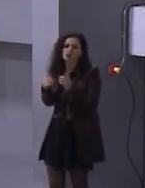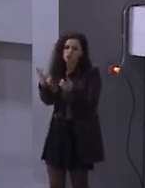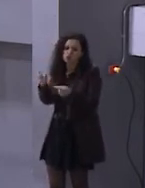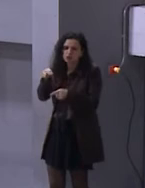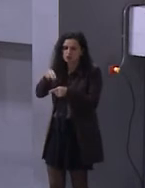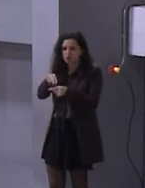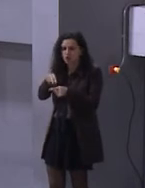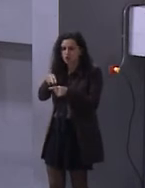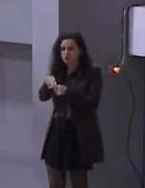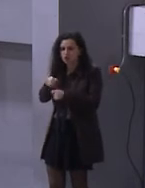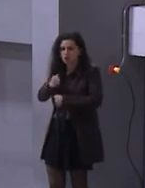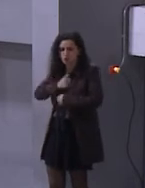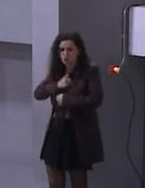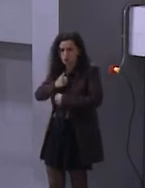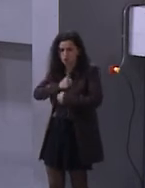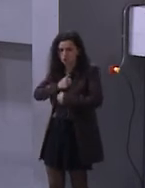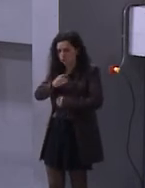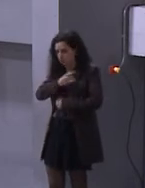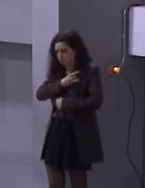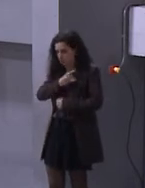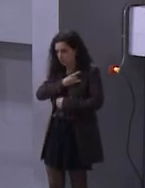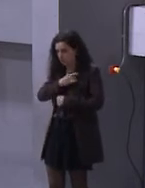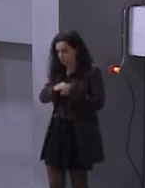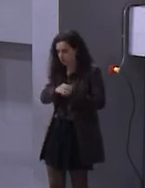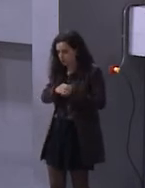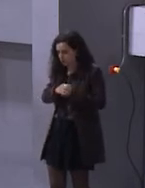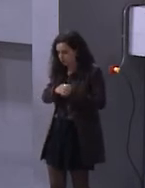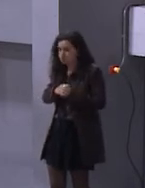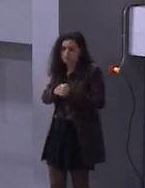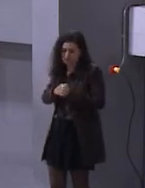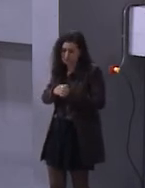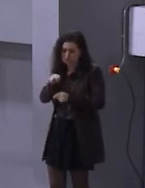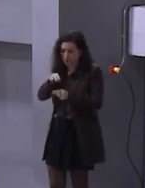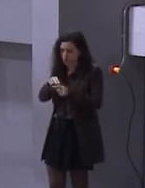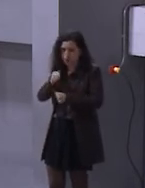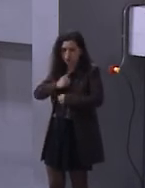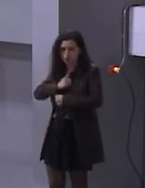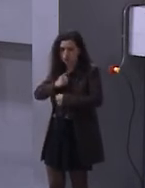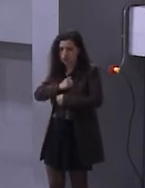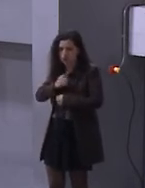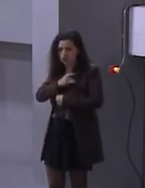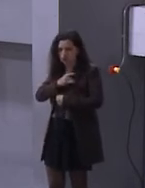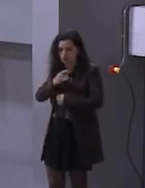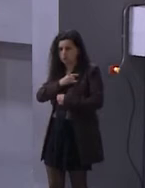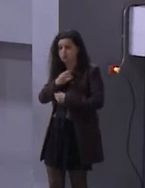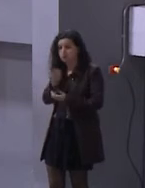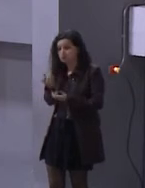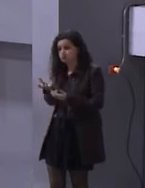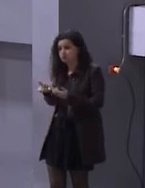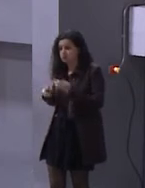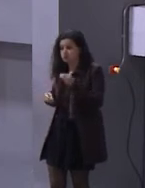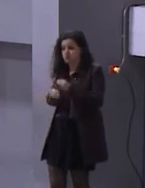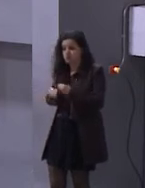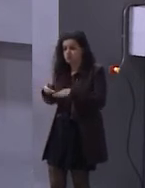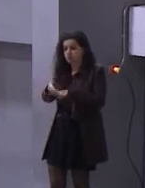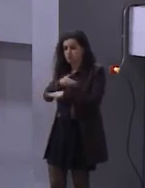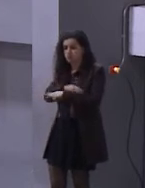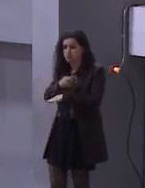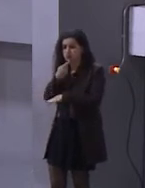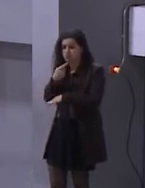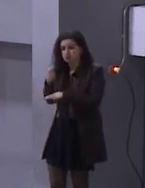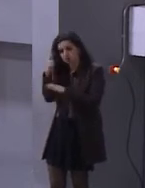recursos propios que la universidad ha generado. Igualmente, como lo decía Harold,